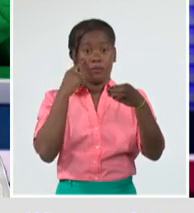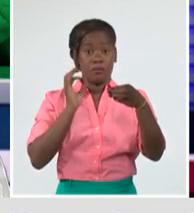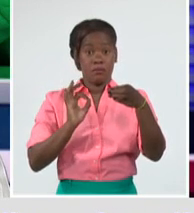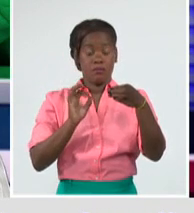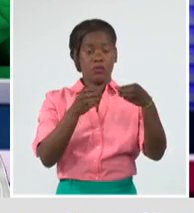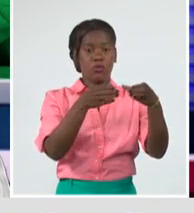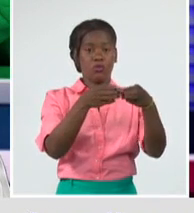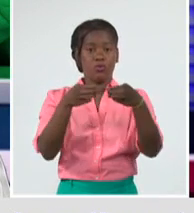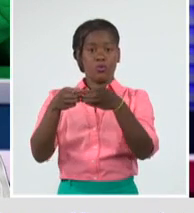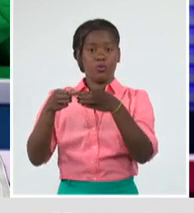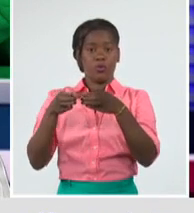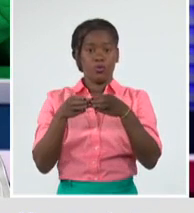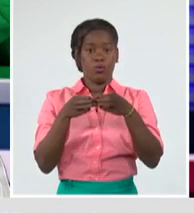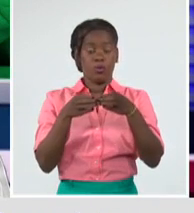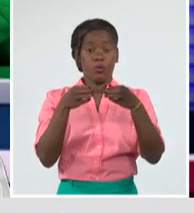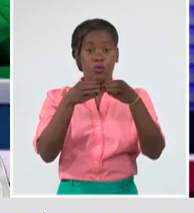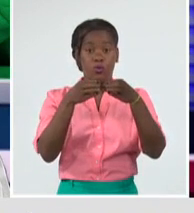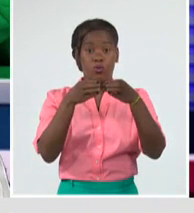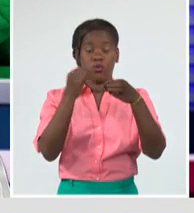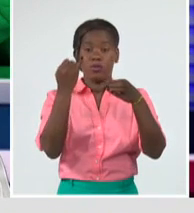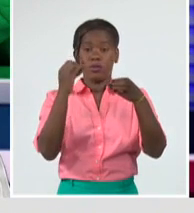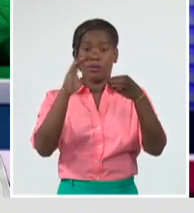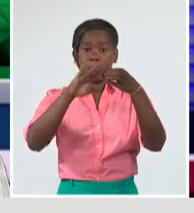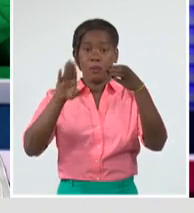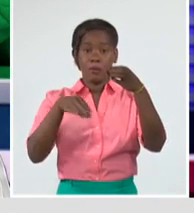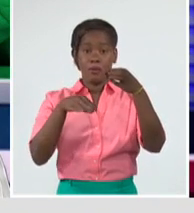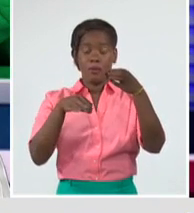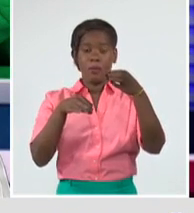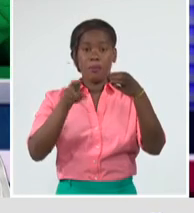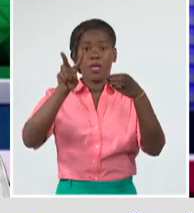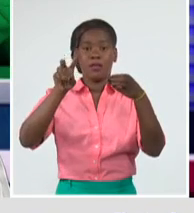años, 21 fallecidos en el día de ayer, que es